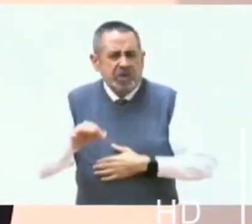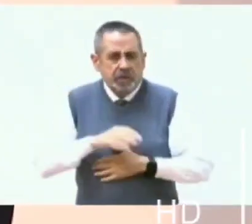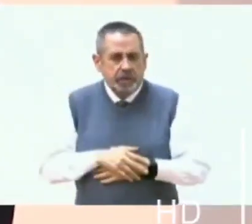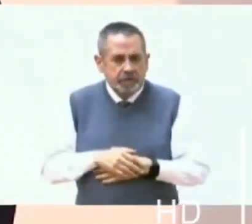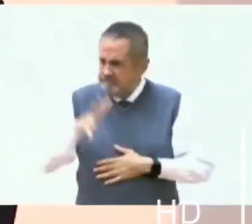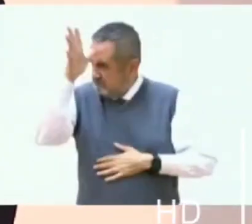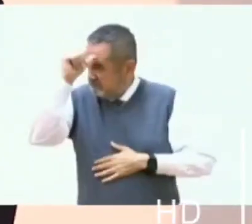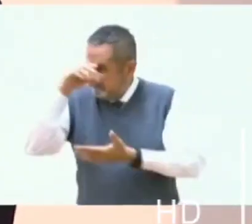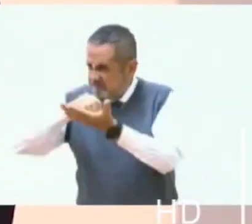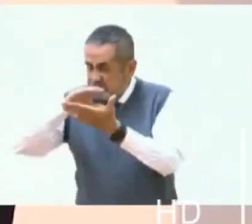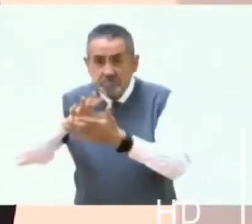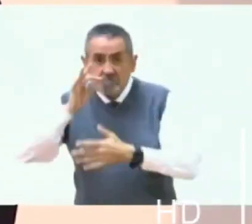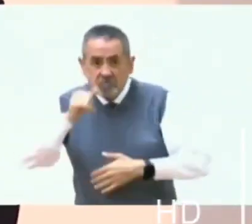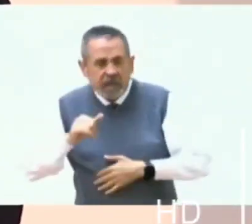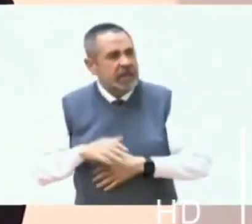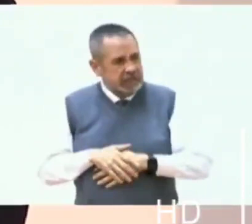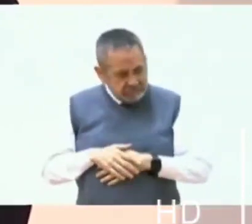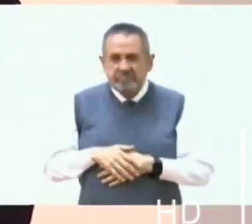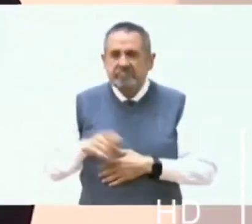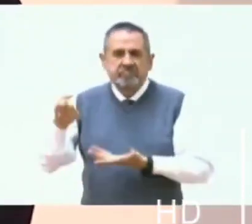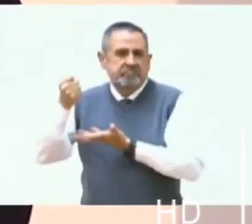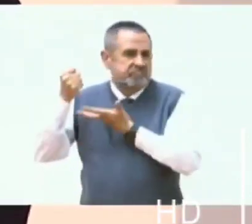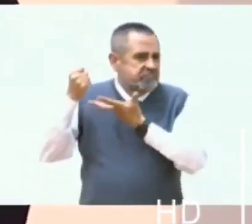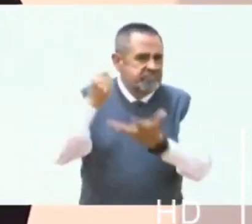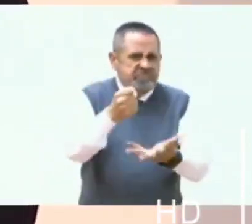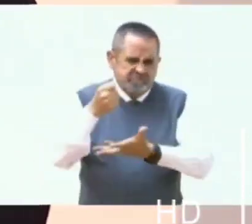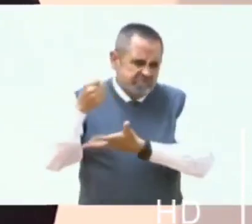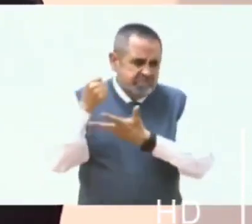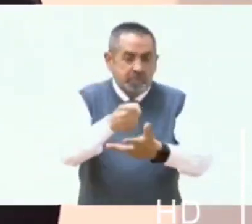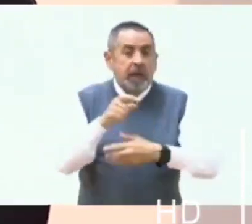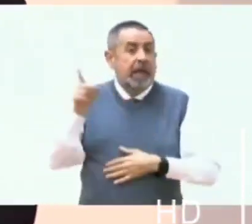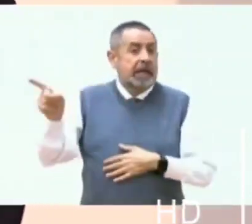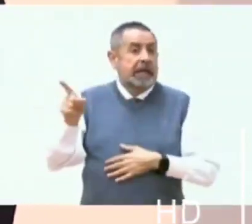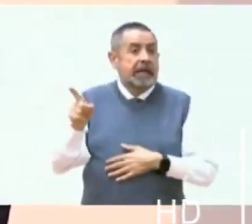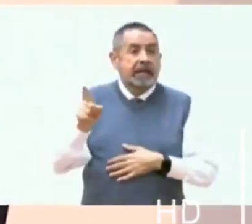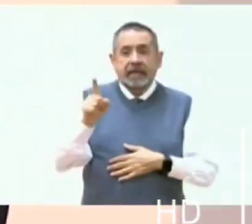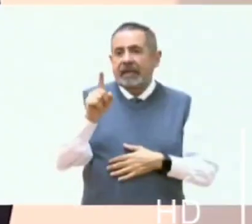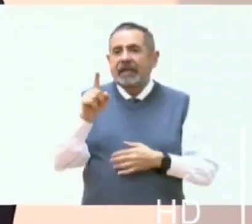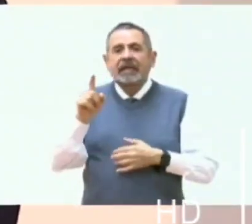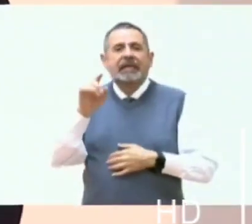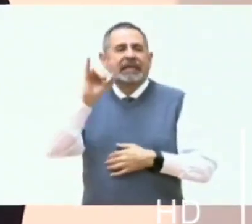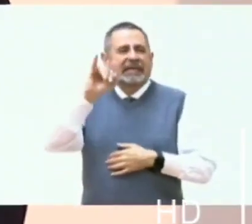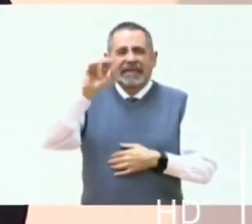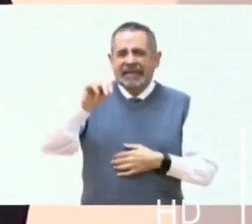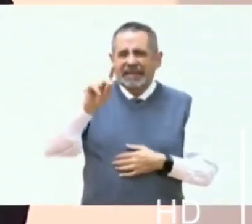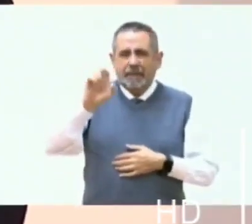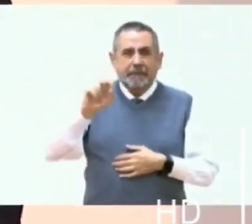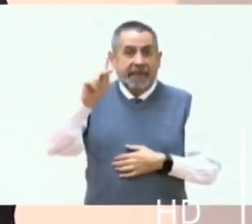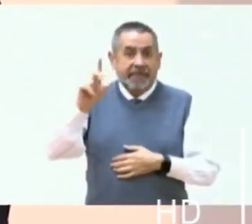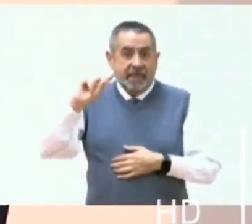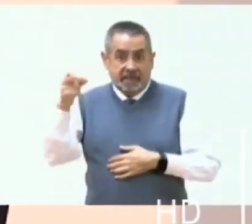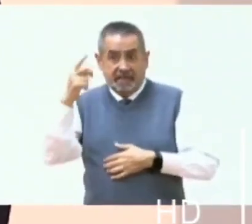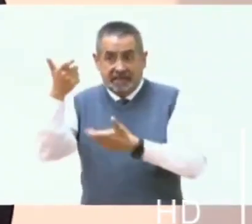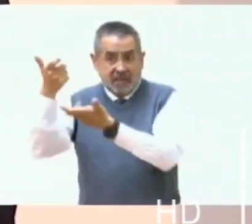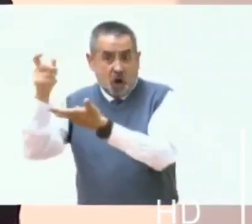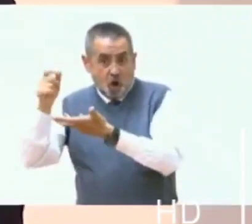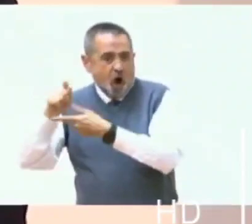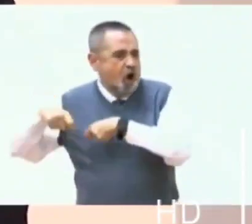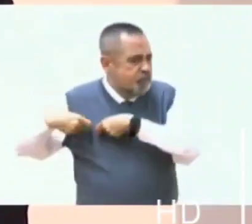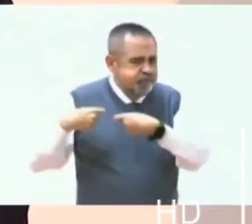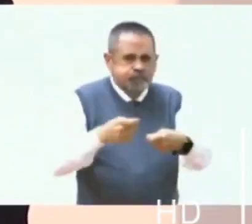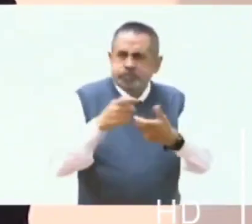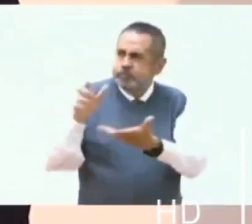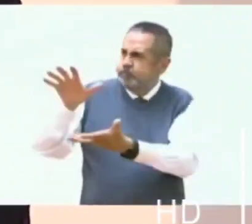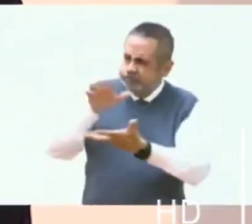sellado. Recursos fiscales y extraordinarios del Instituto Nacional para devolverle al pueblo lo robado. Todo